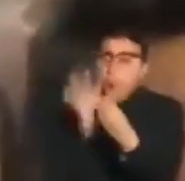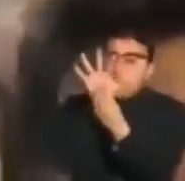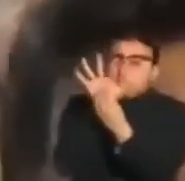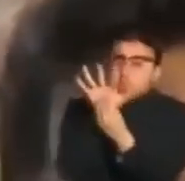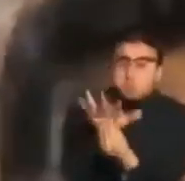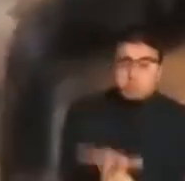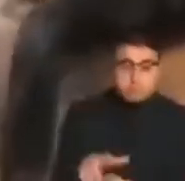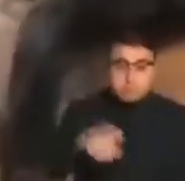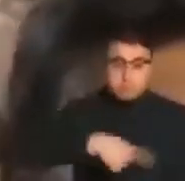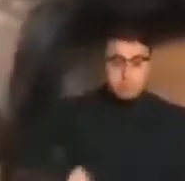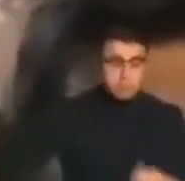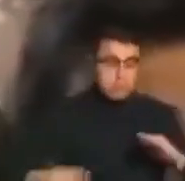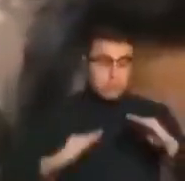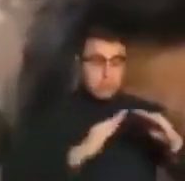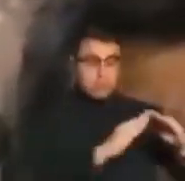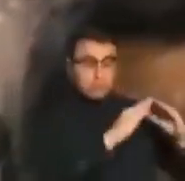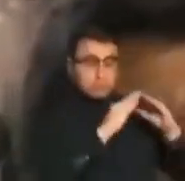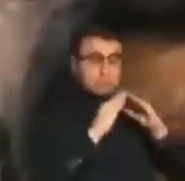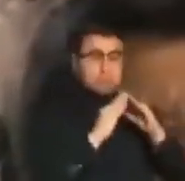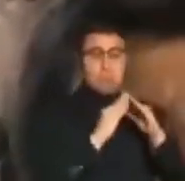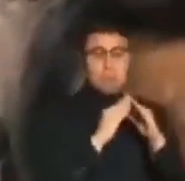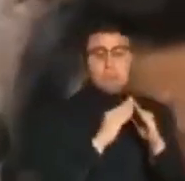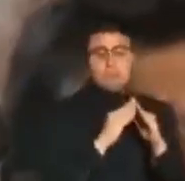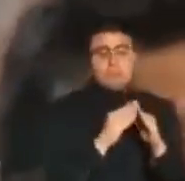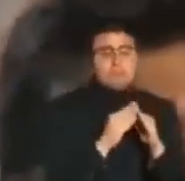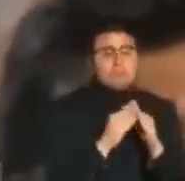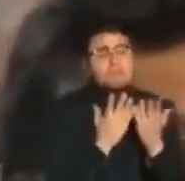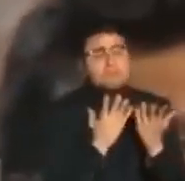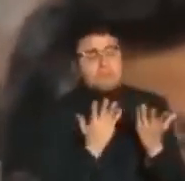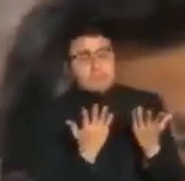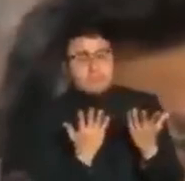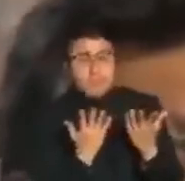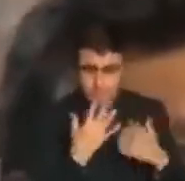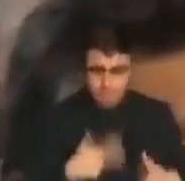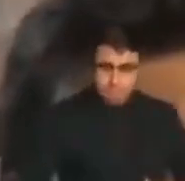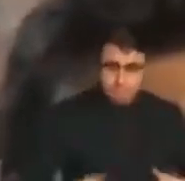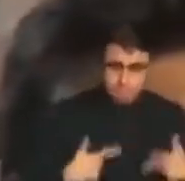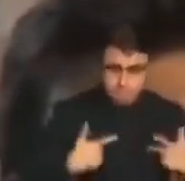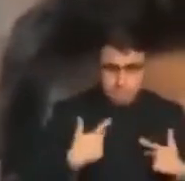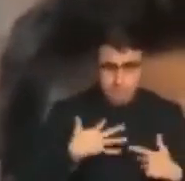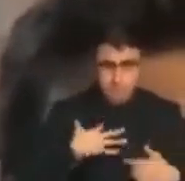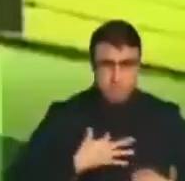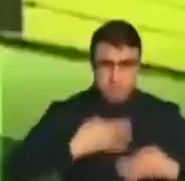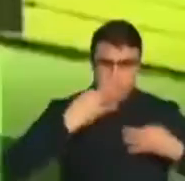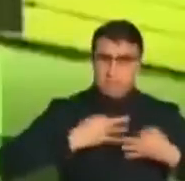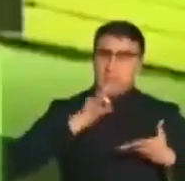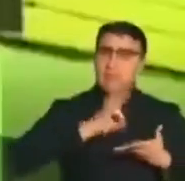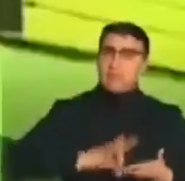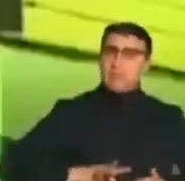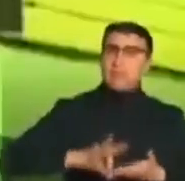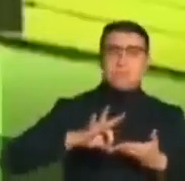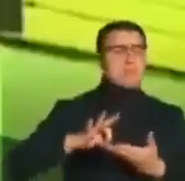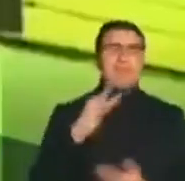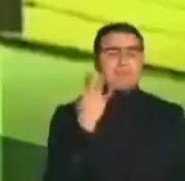colombiana, prácticamente conducen a una indignidad cotidiana de la vida,